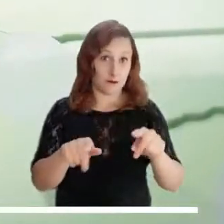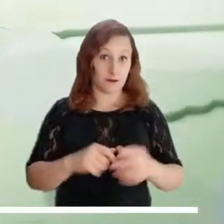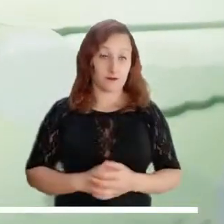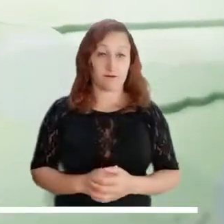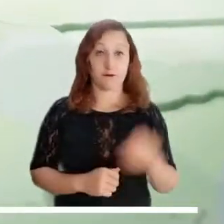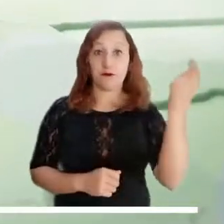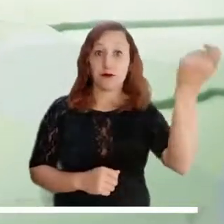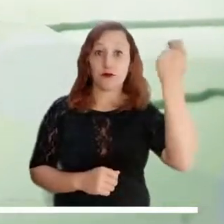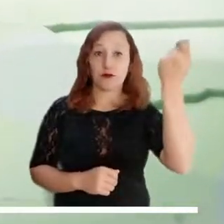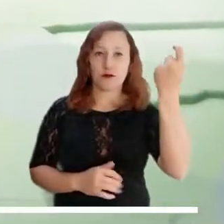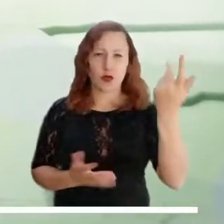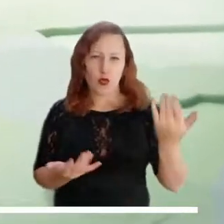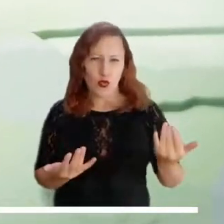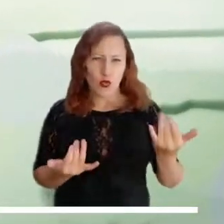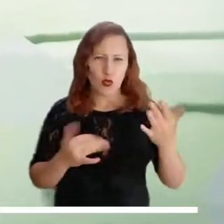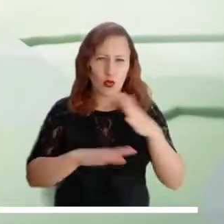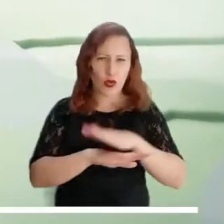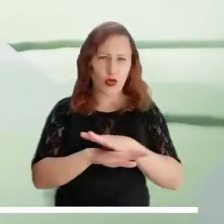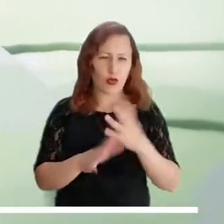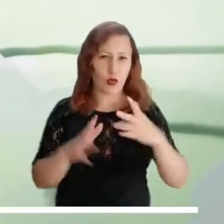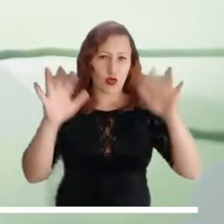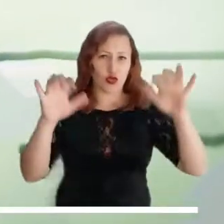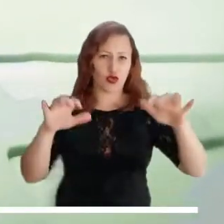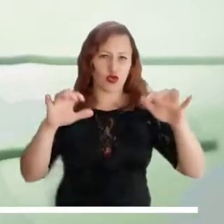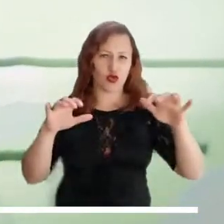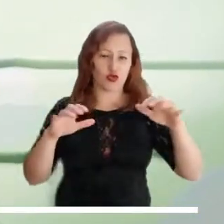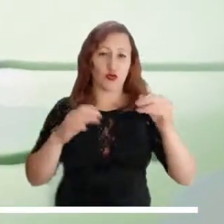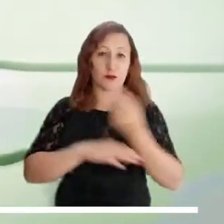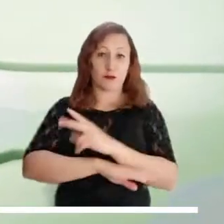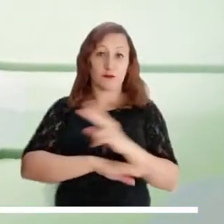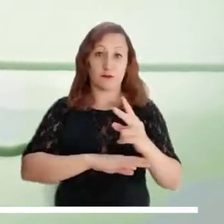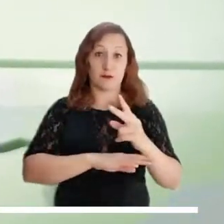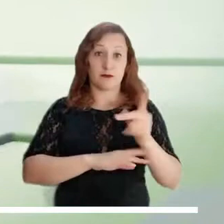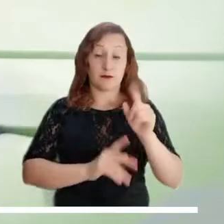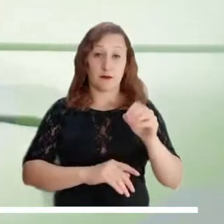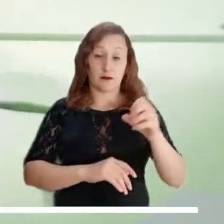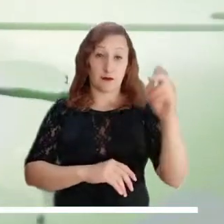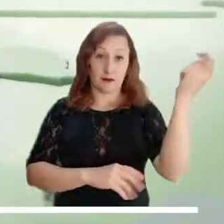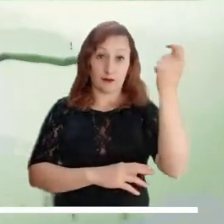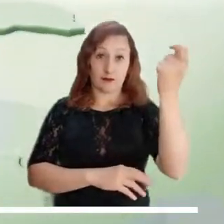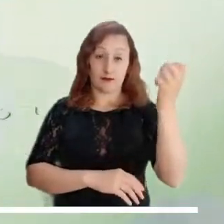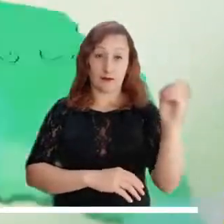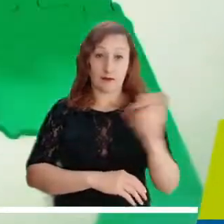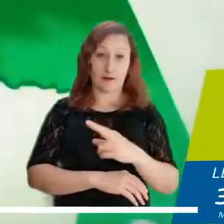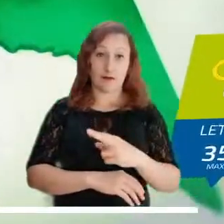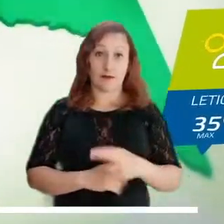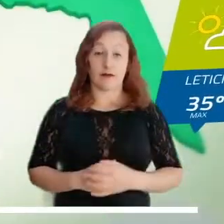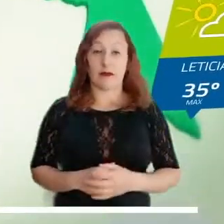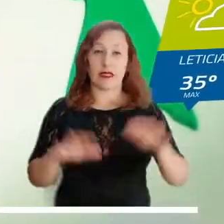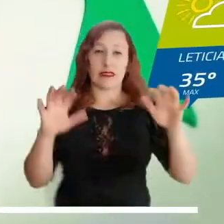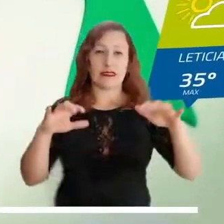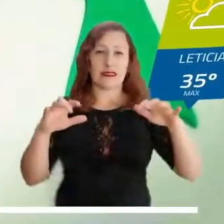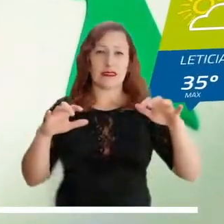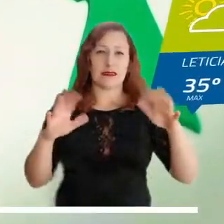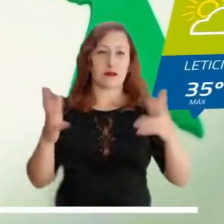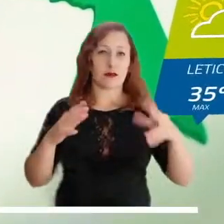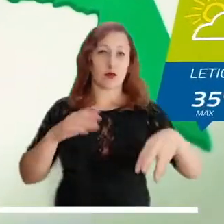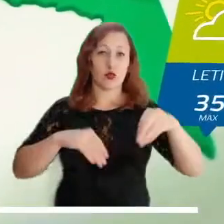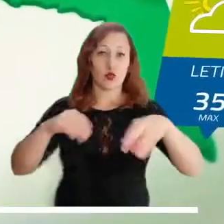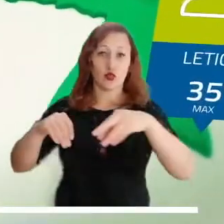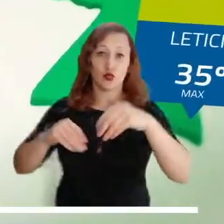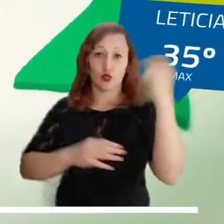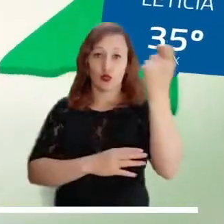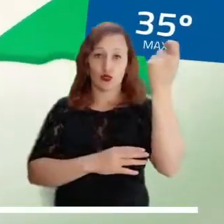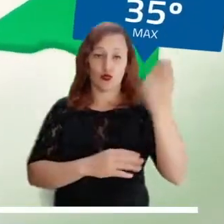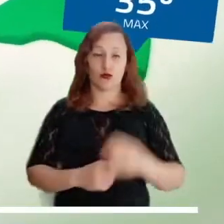Los llanos orientales, por su parte, estarían en la tarde con posibles lluvias en Vichada y el oriente de Meta. No se descartan lloviznas en